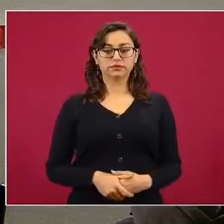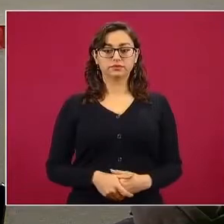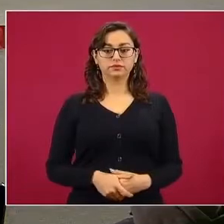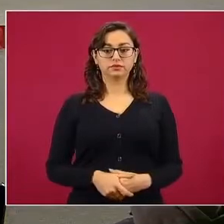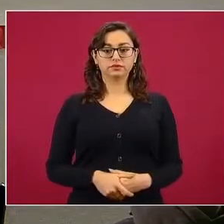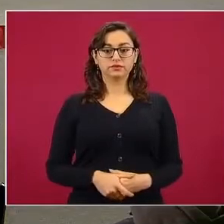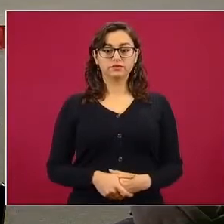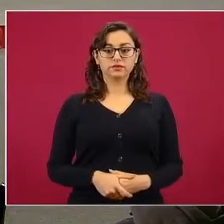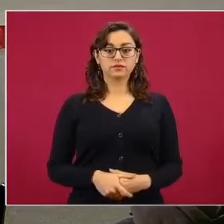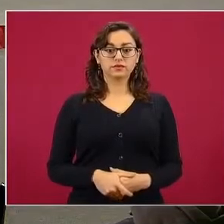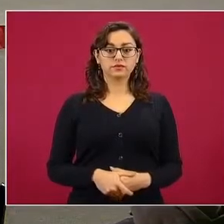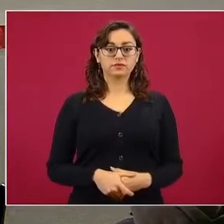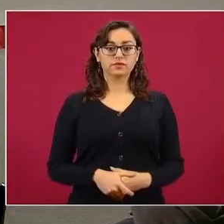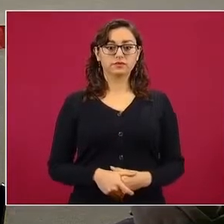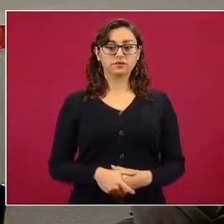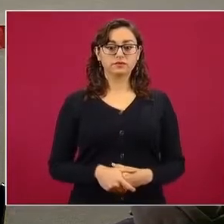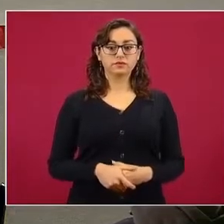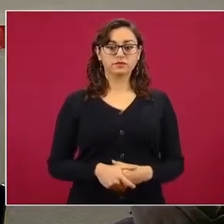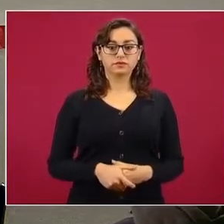Síguele.